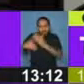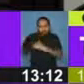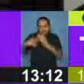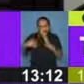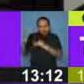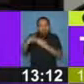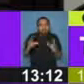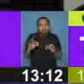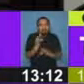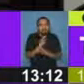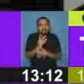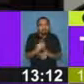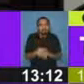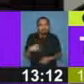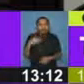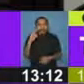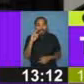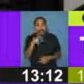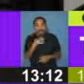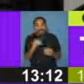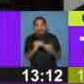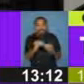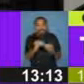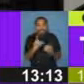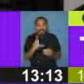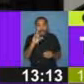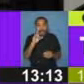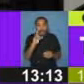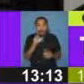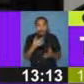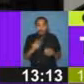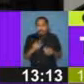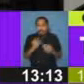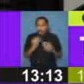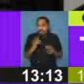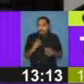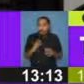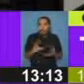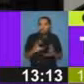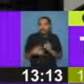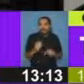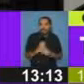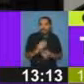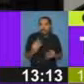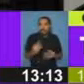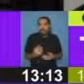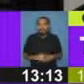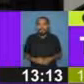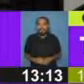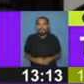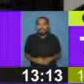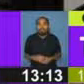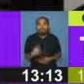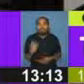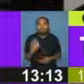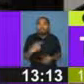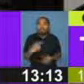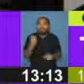y está Vicky también que está con el tema de refacción integral también ya estamos trabajando con esquemas de